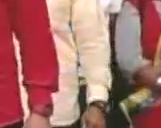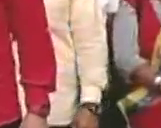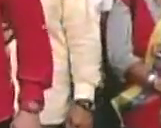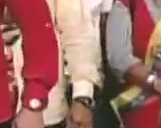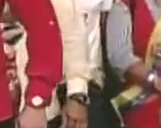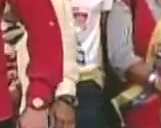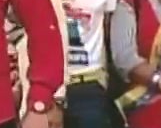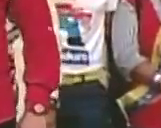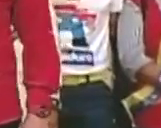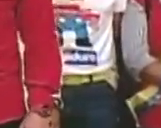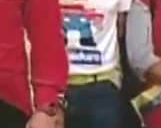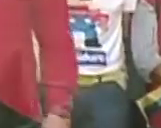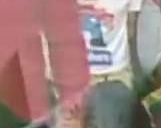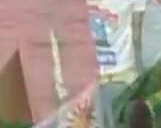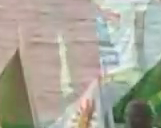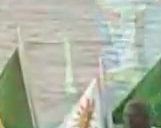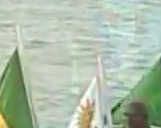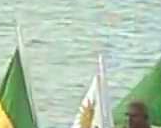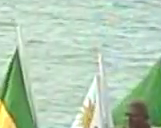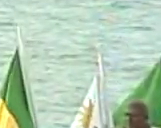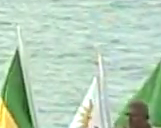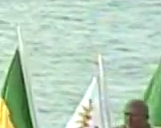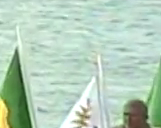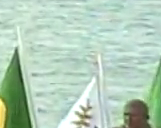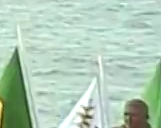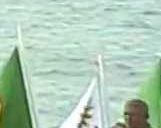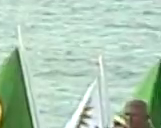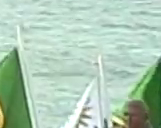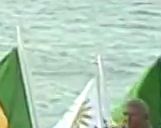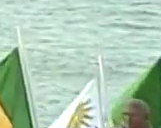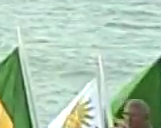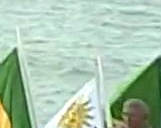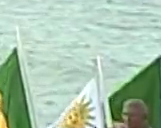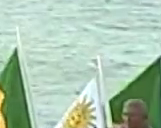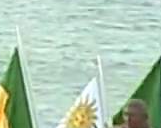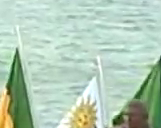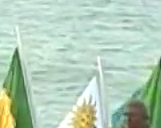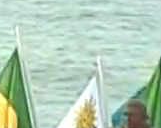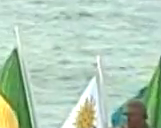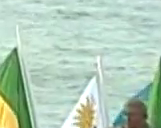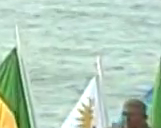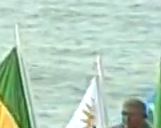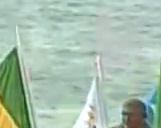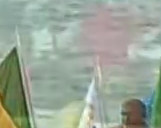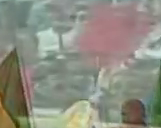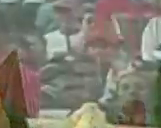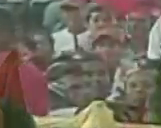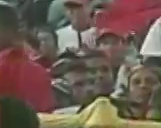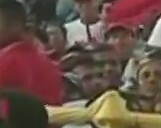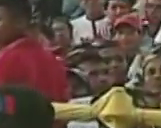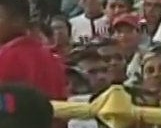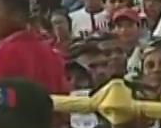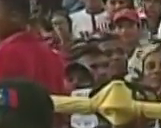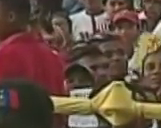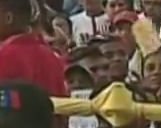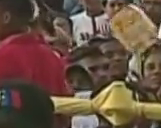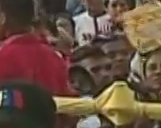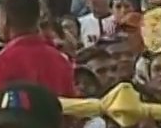De una Venezuela que tiene una posición privilegiada en el mapa de